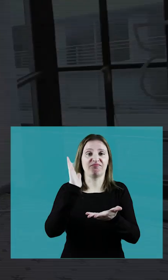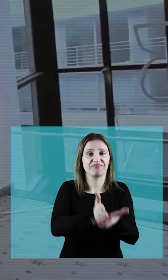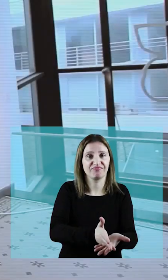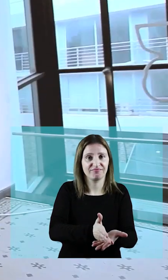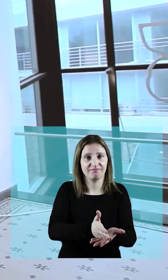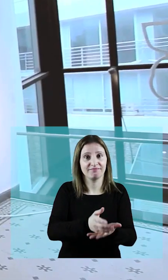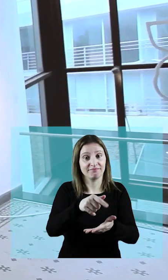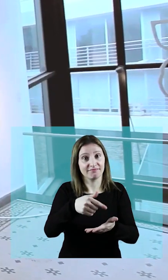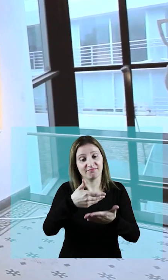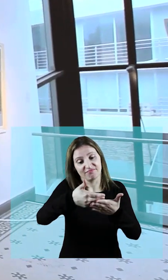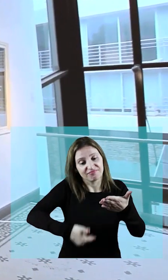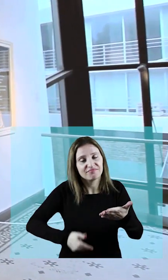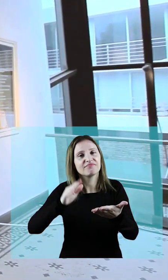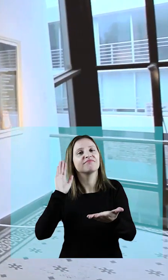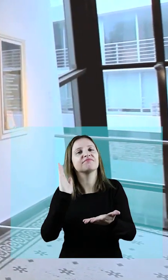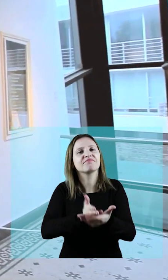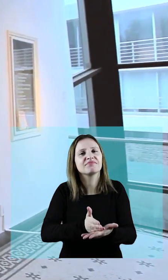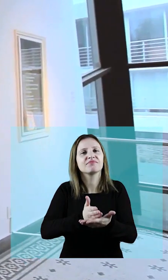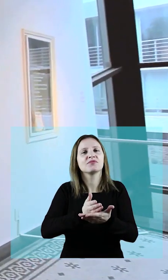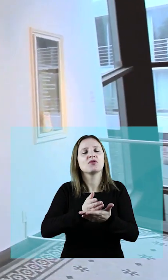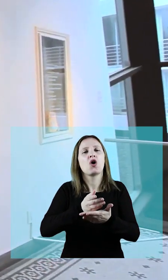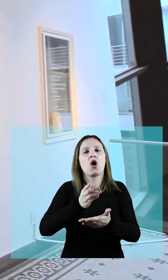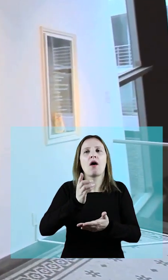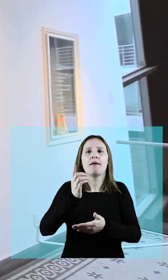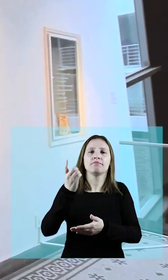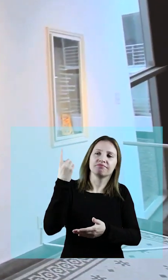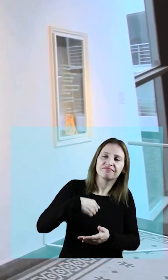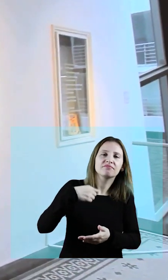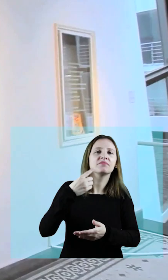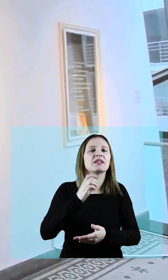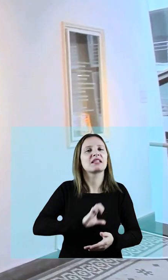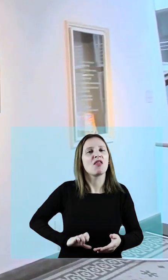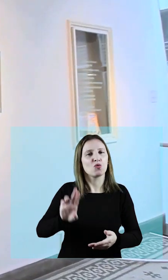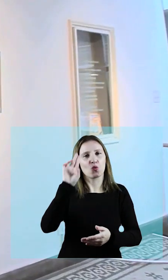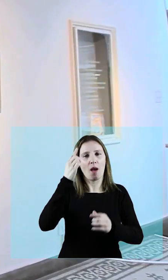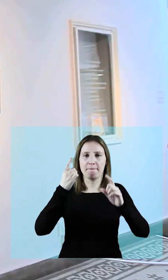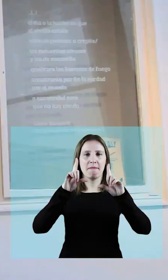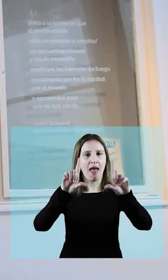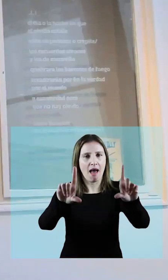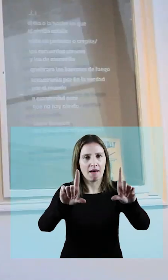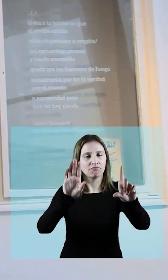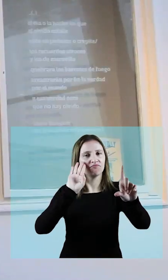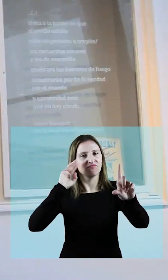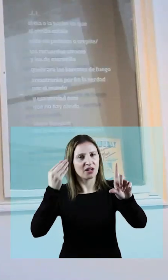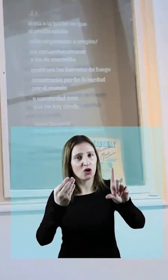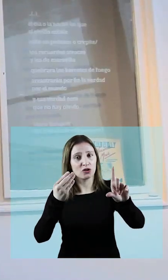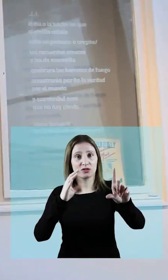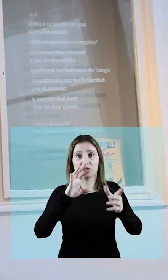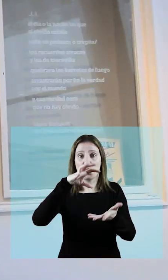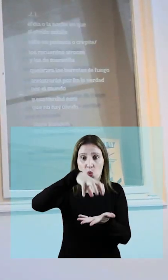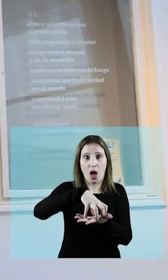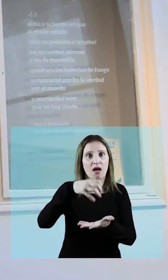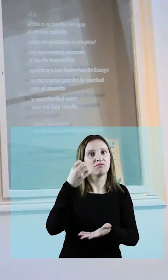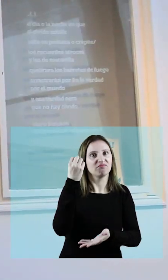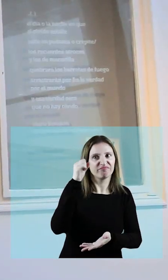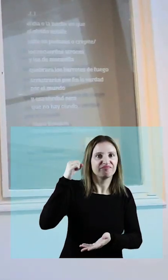Esa sentencia obliga al Estado uruguayo a poner esta placa, que reconoce que acá fueron violados los